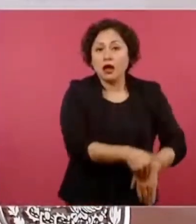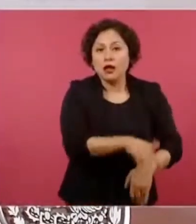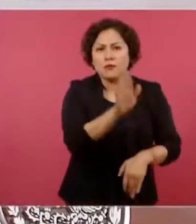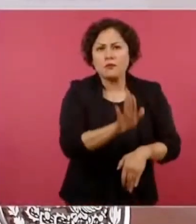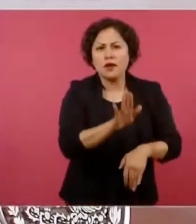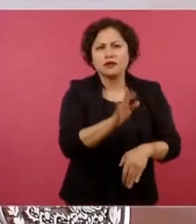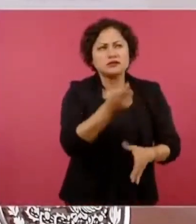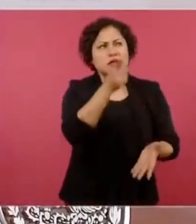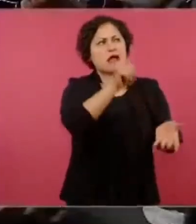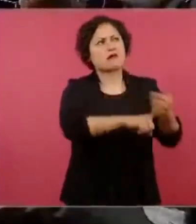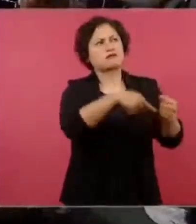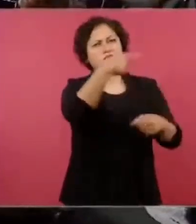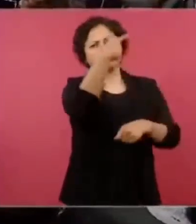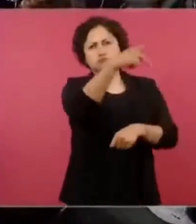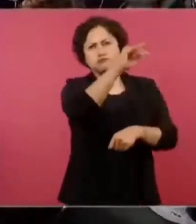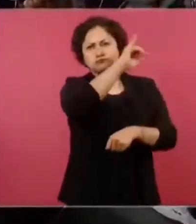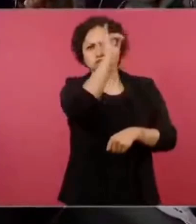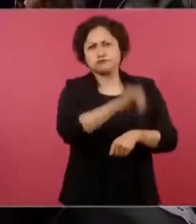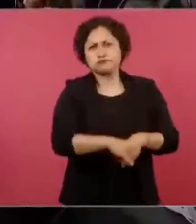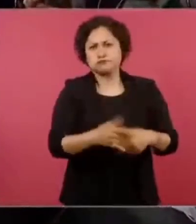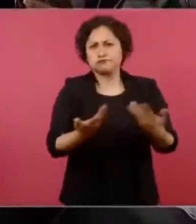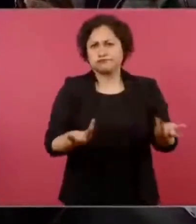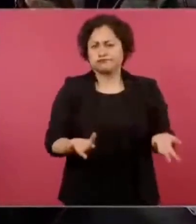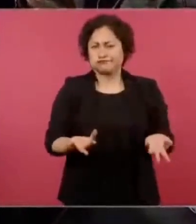continuó, porque